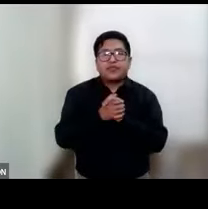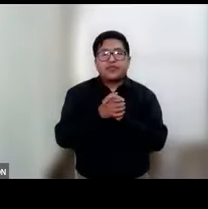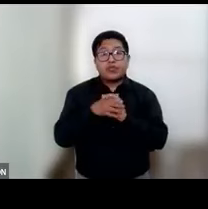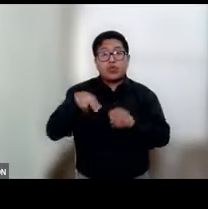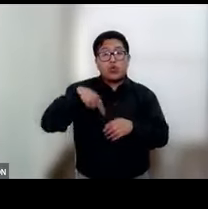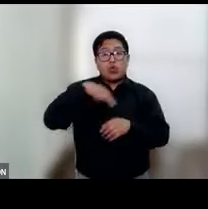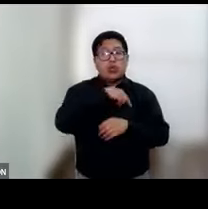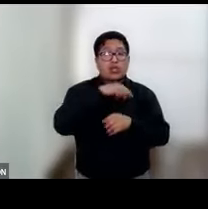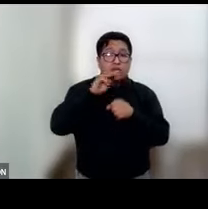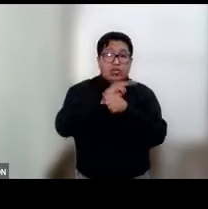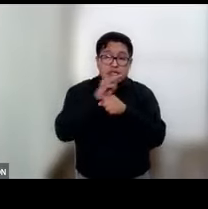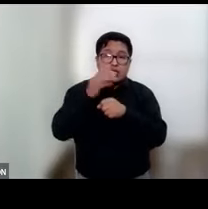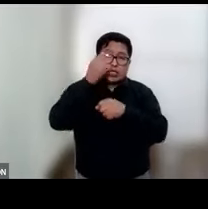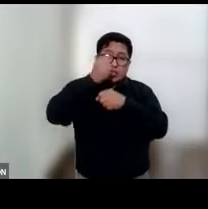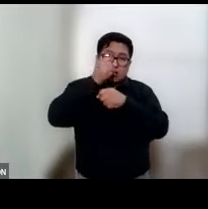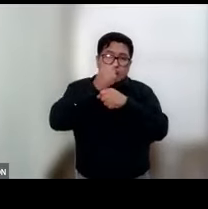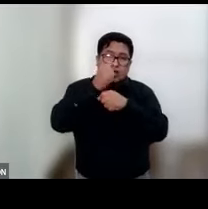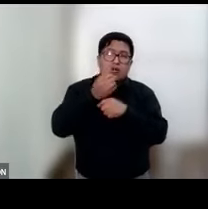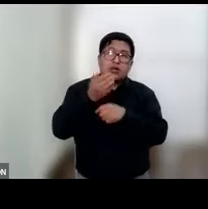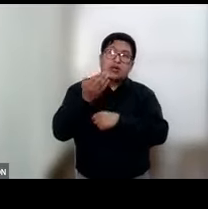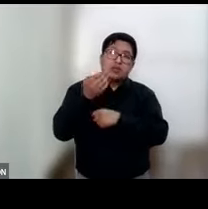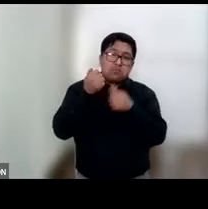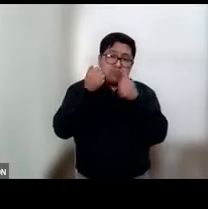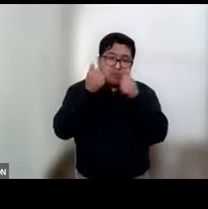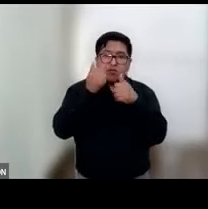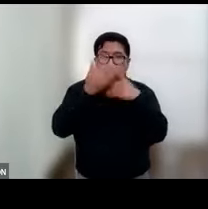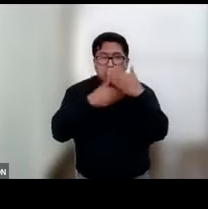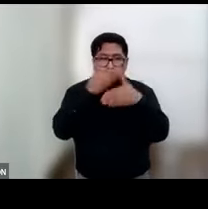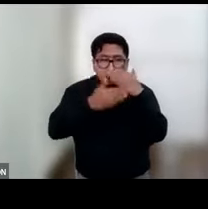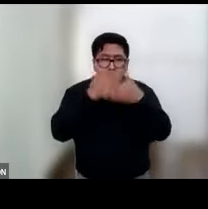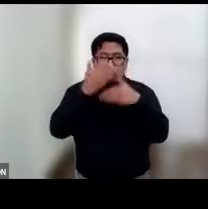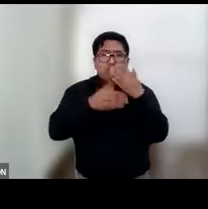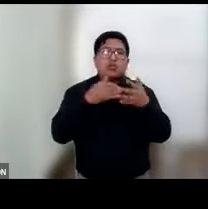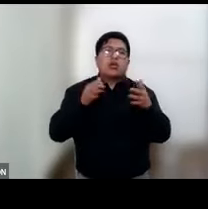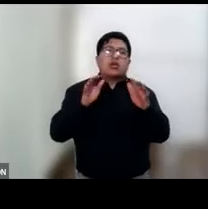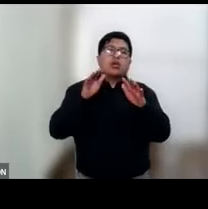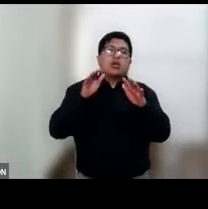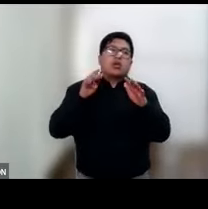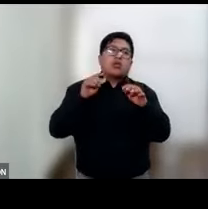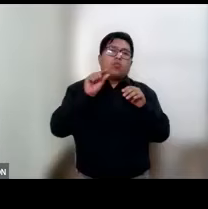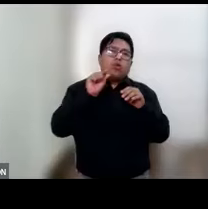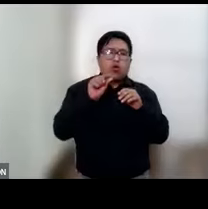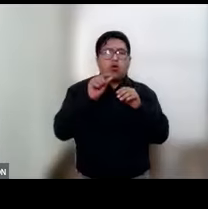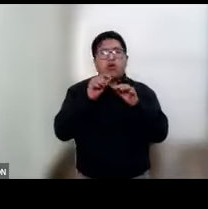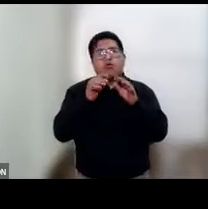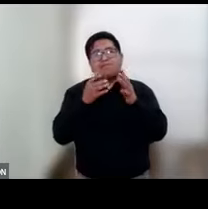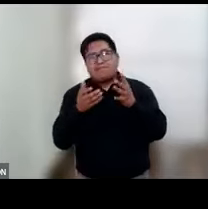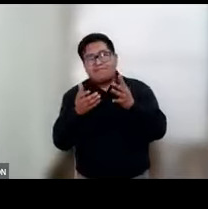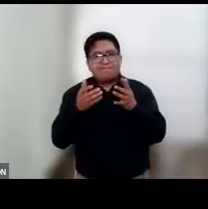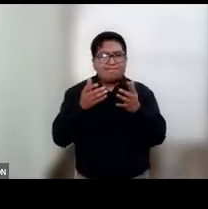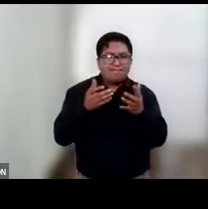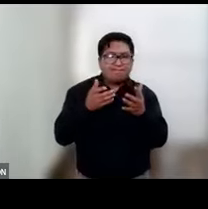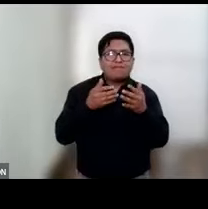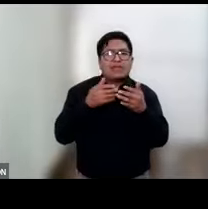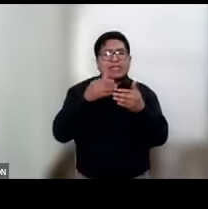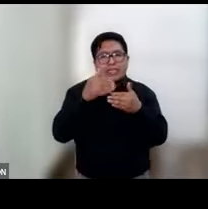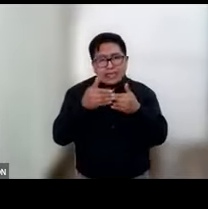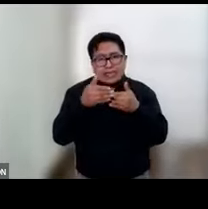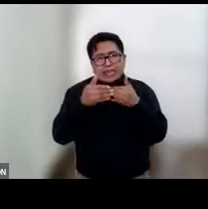especializado se fue convirtiendo en un trabajo más pausado con menos